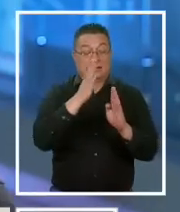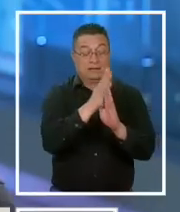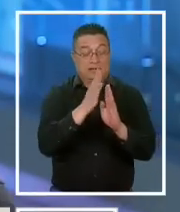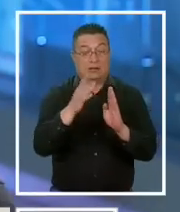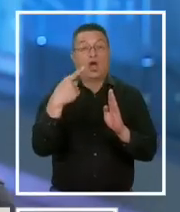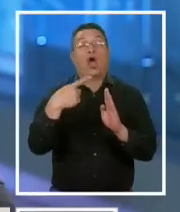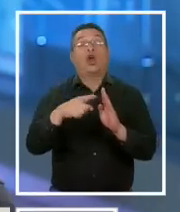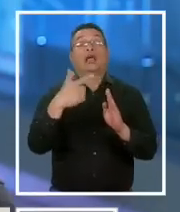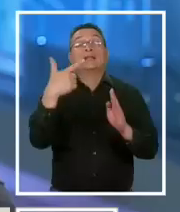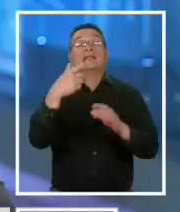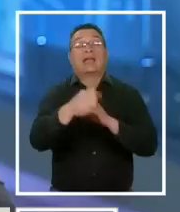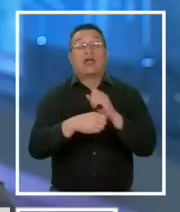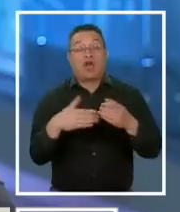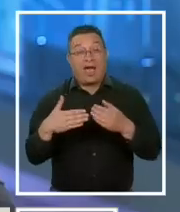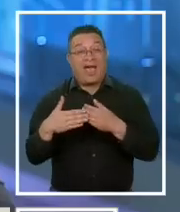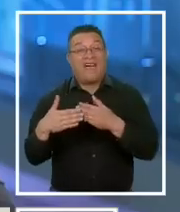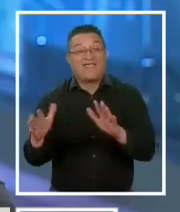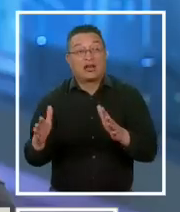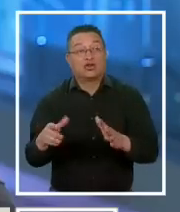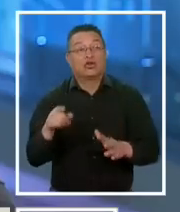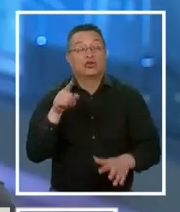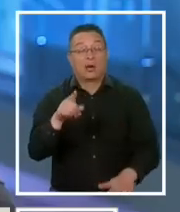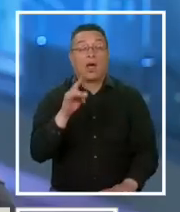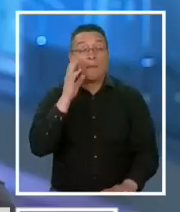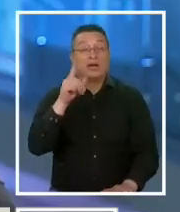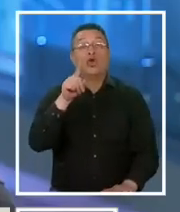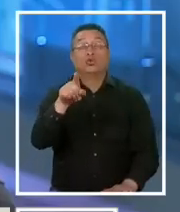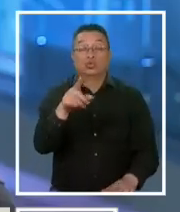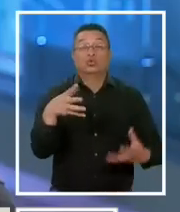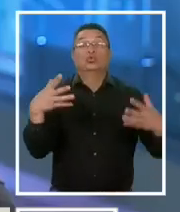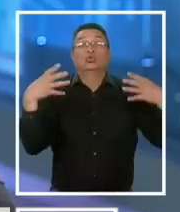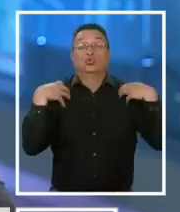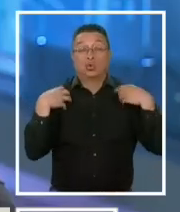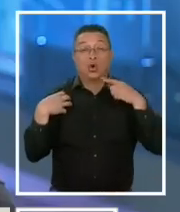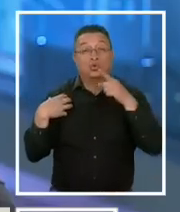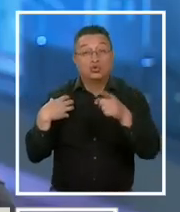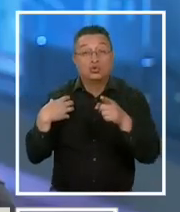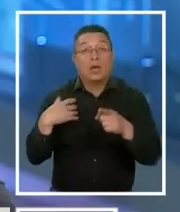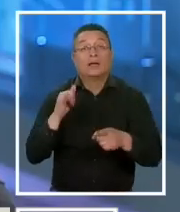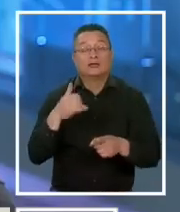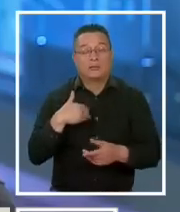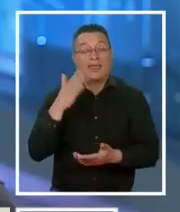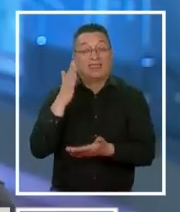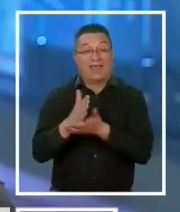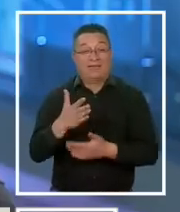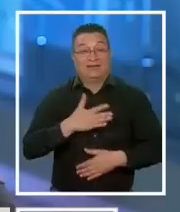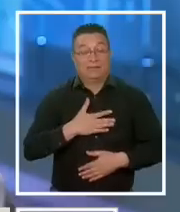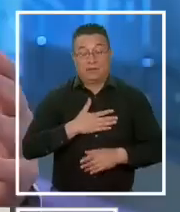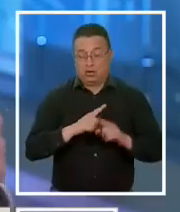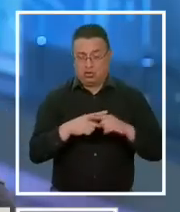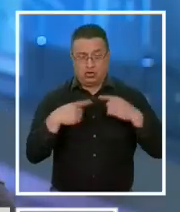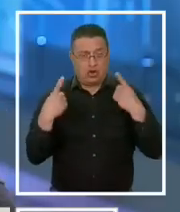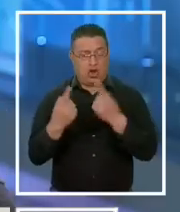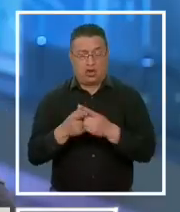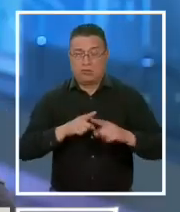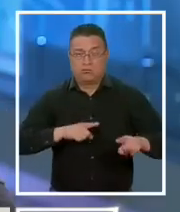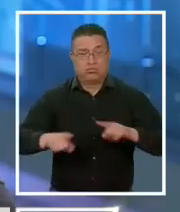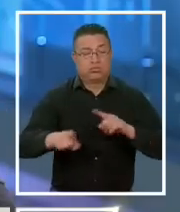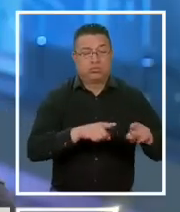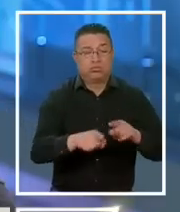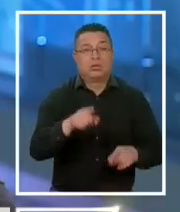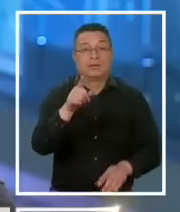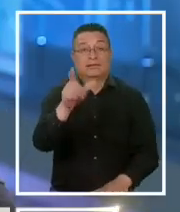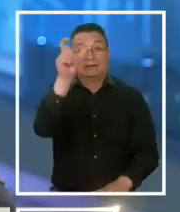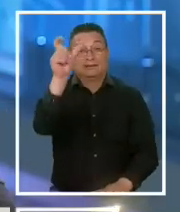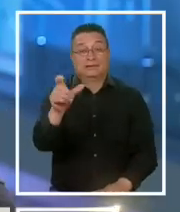siete años abiertos pero yo no estoy lo que a mí me lo que a mí correspondía se hicieron todas las diligencias cuando cuando Este